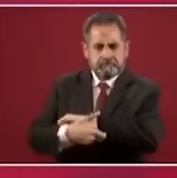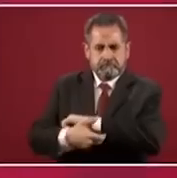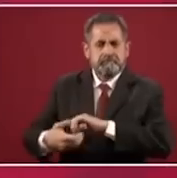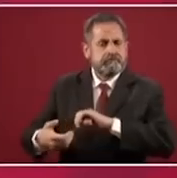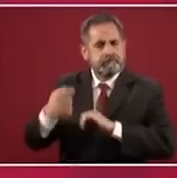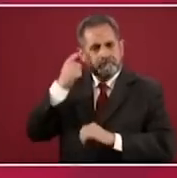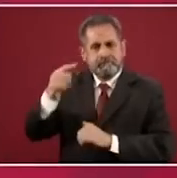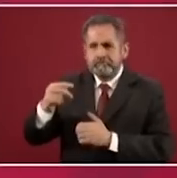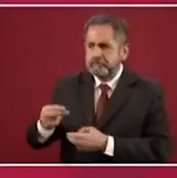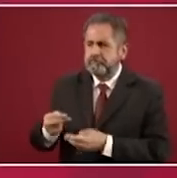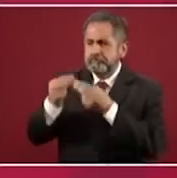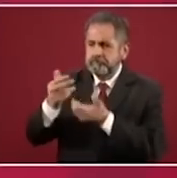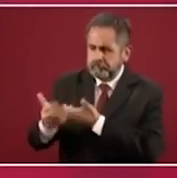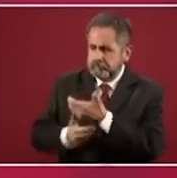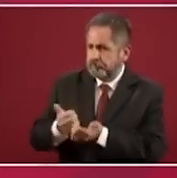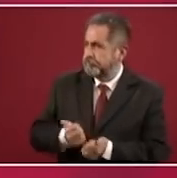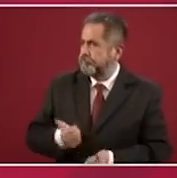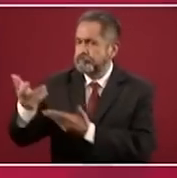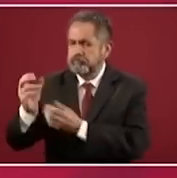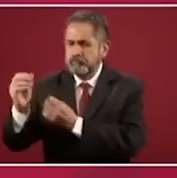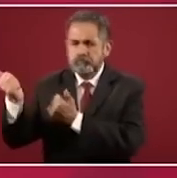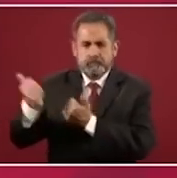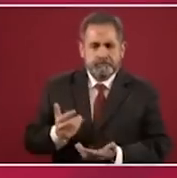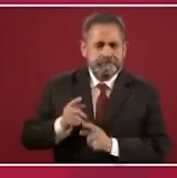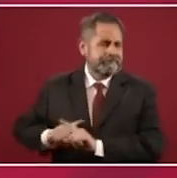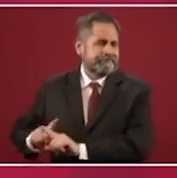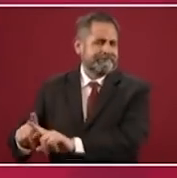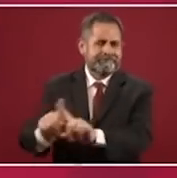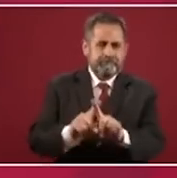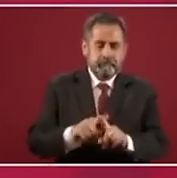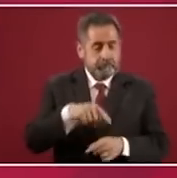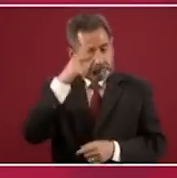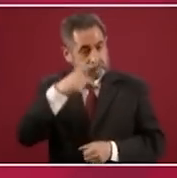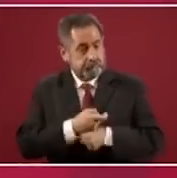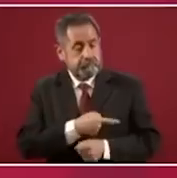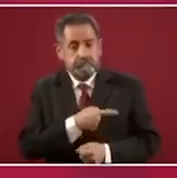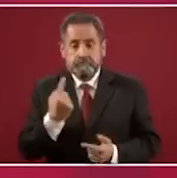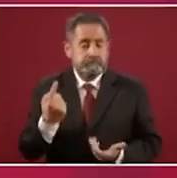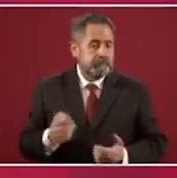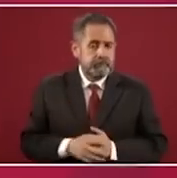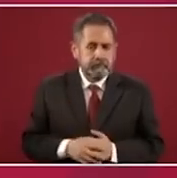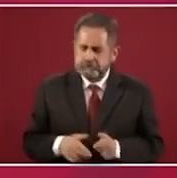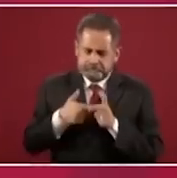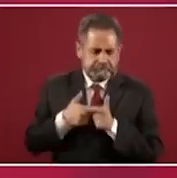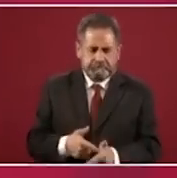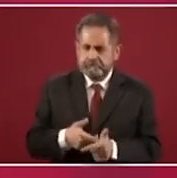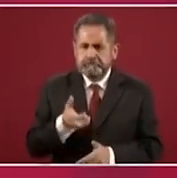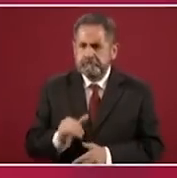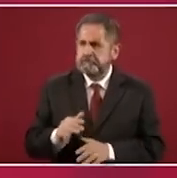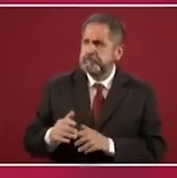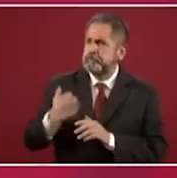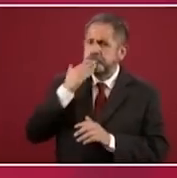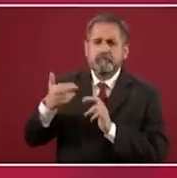para exportar e importar mercancías, y vamos a seguir manteniendo esta